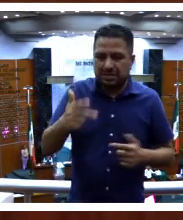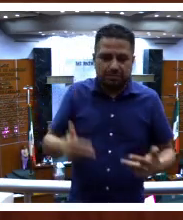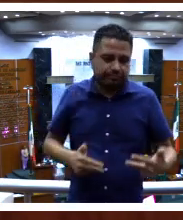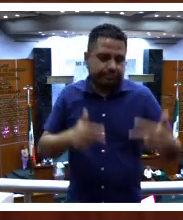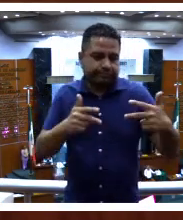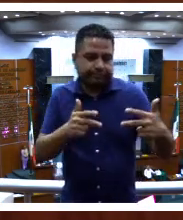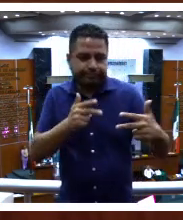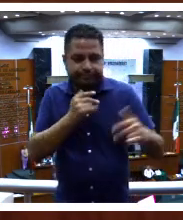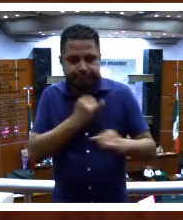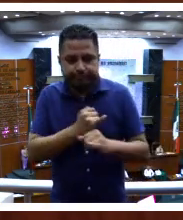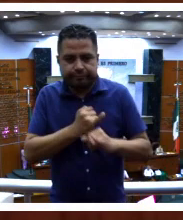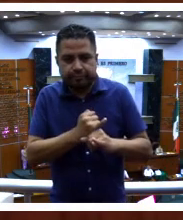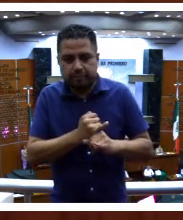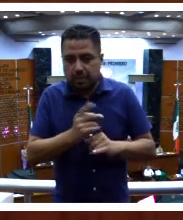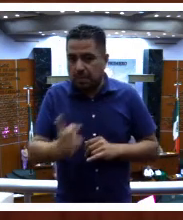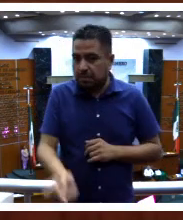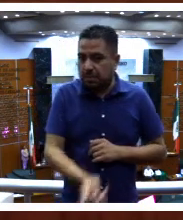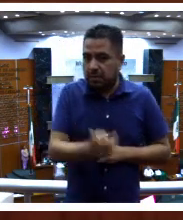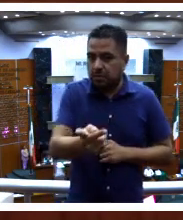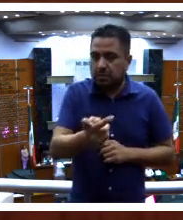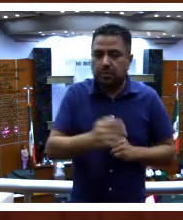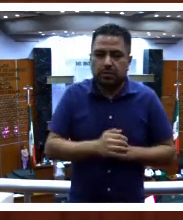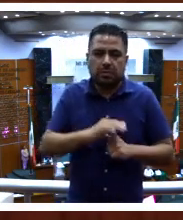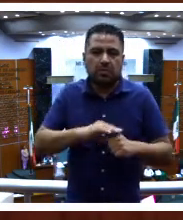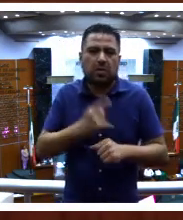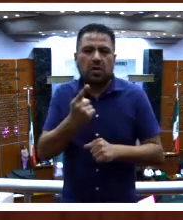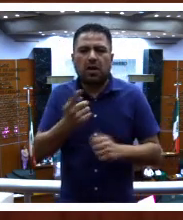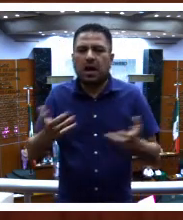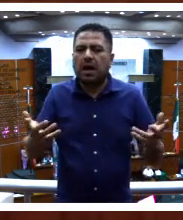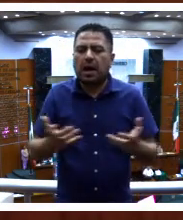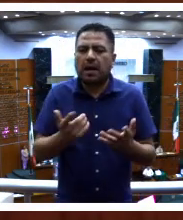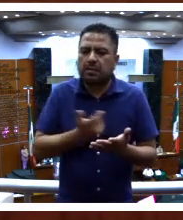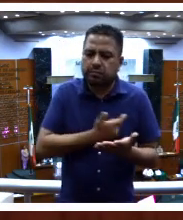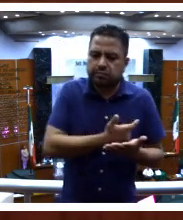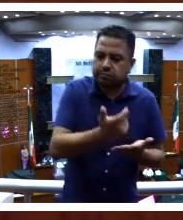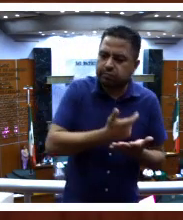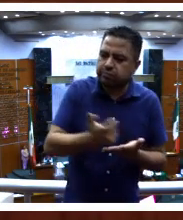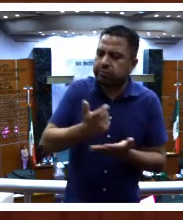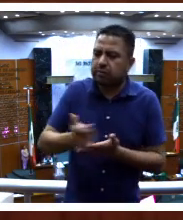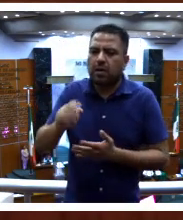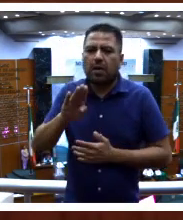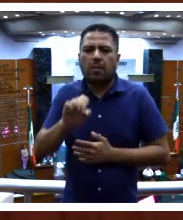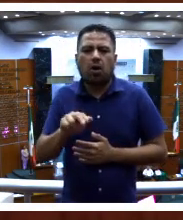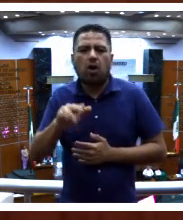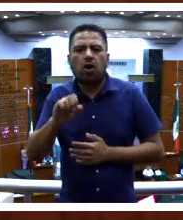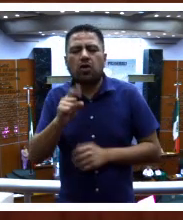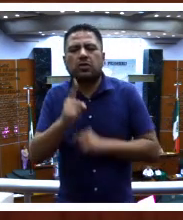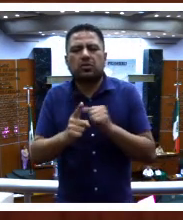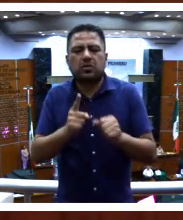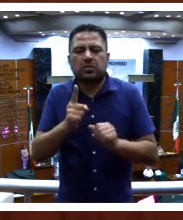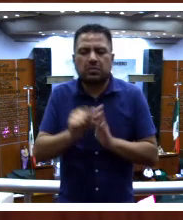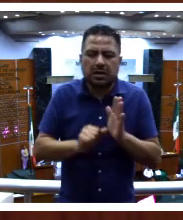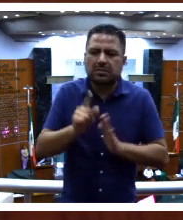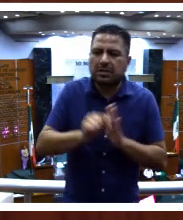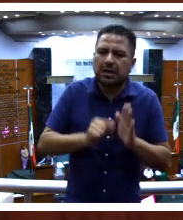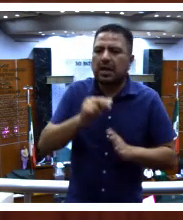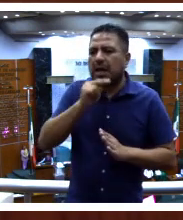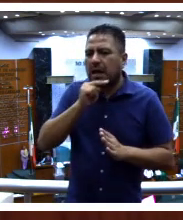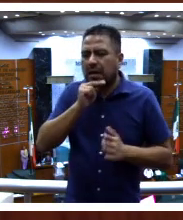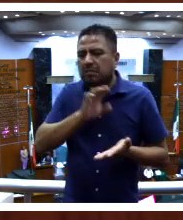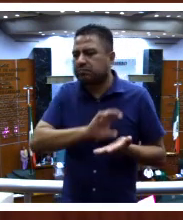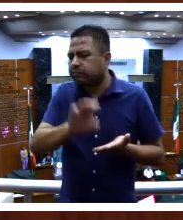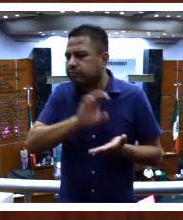distancia. La pregunta es, ¿por qué al realizar los pagos de bonos retroactivos anuales, prestaciones y